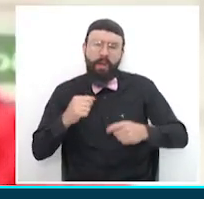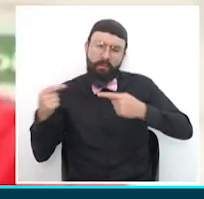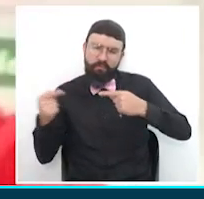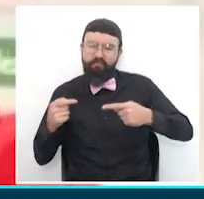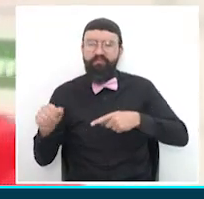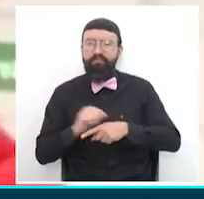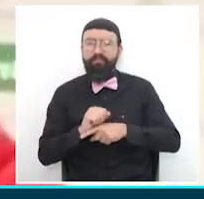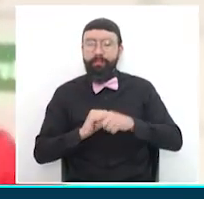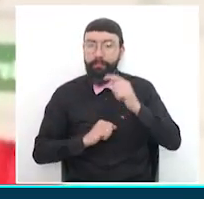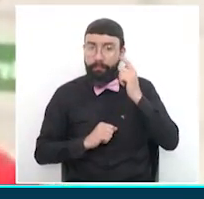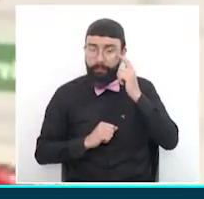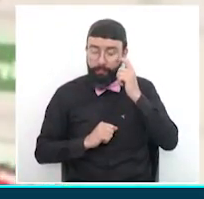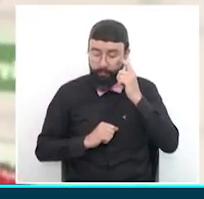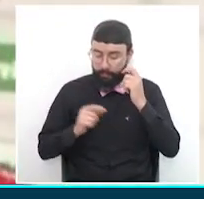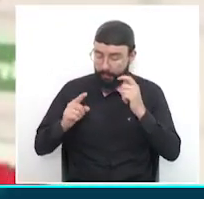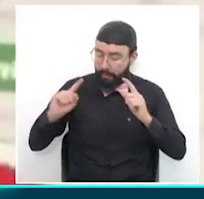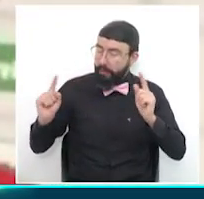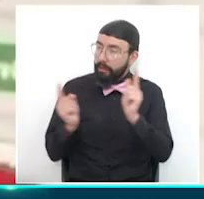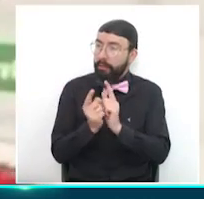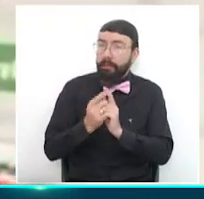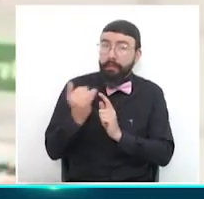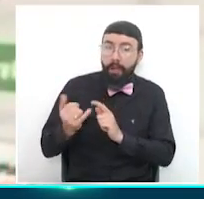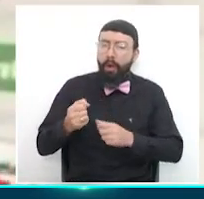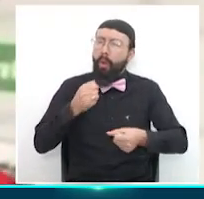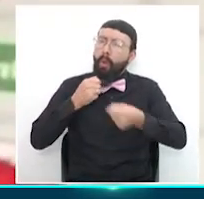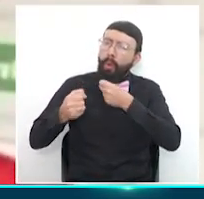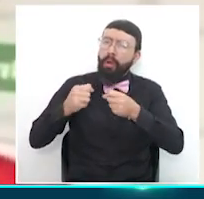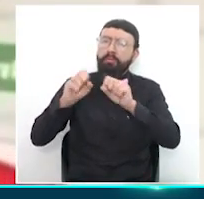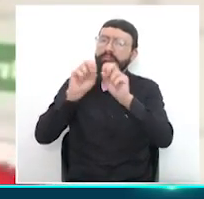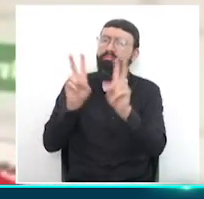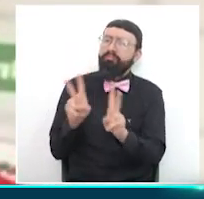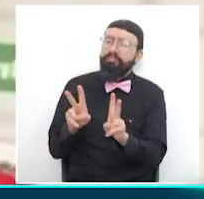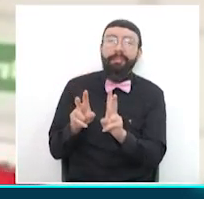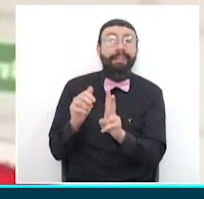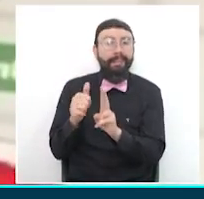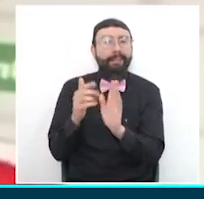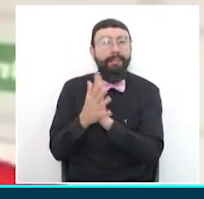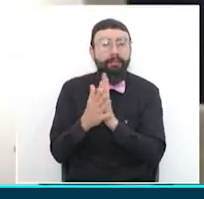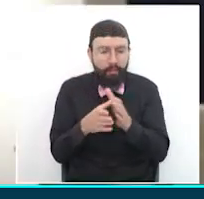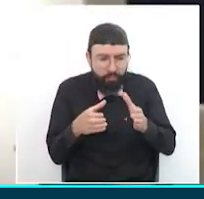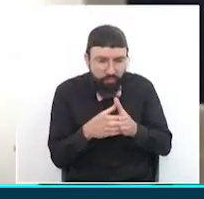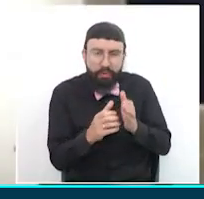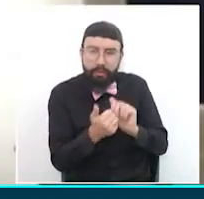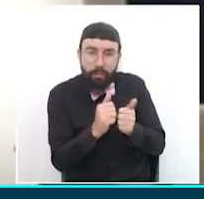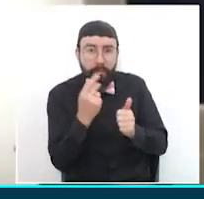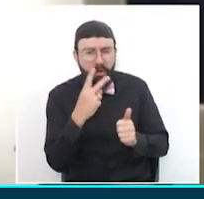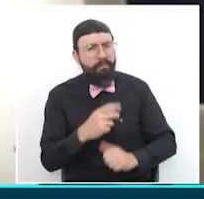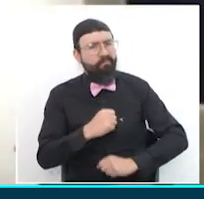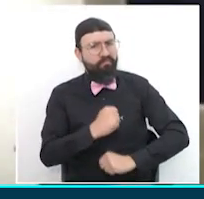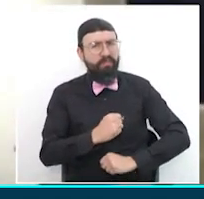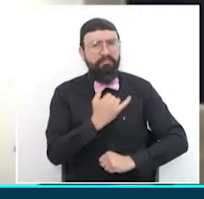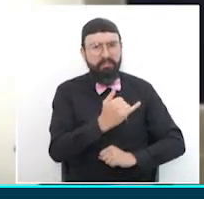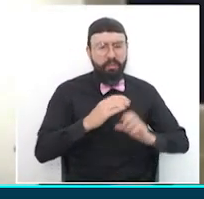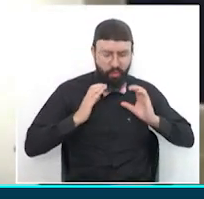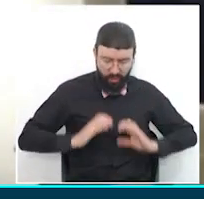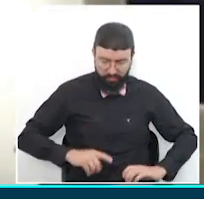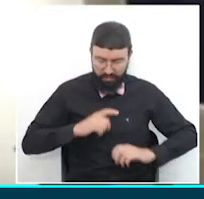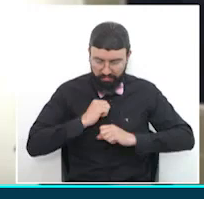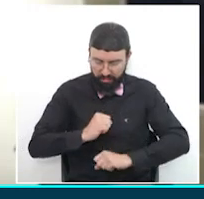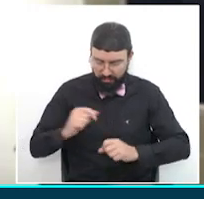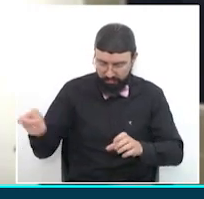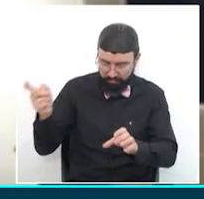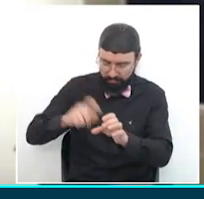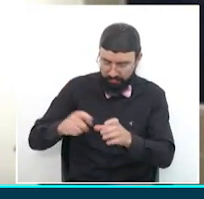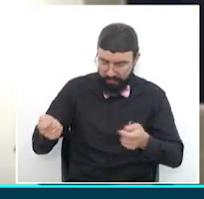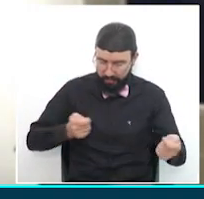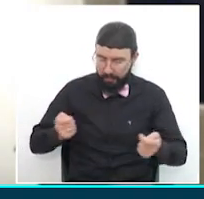El acercamiento virtual con la prensa sirvió además para informar que el equipo está en buenas condiciones físicas y que continuará